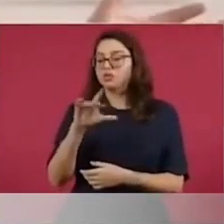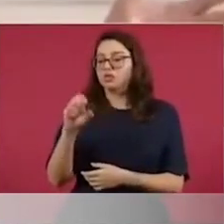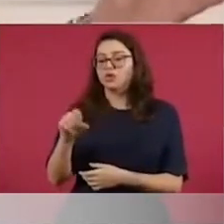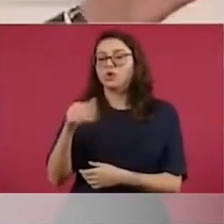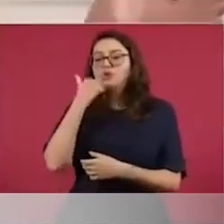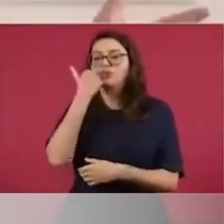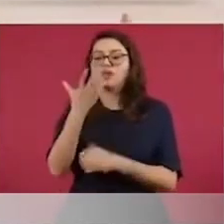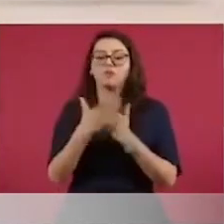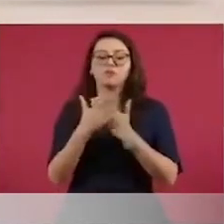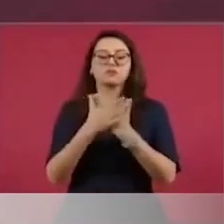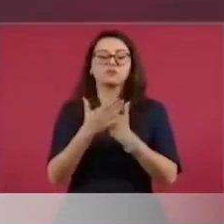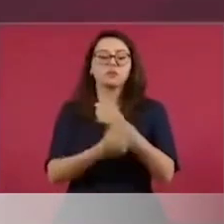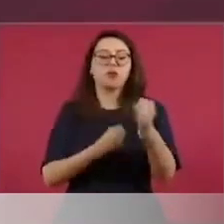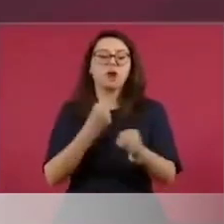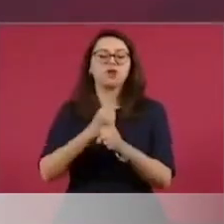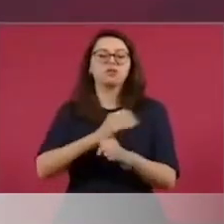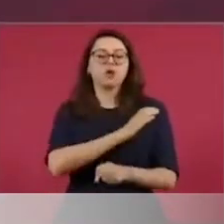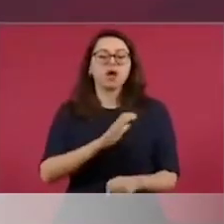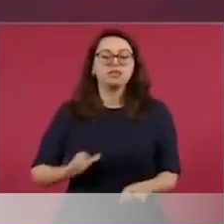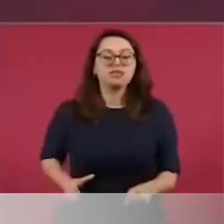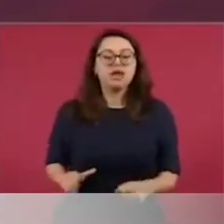algo por el estilo.